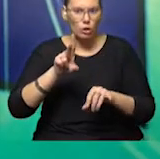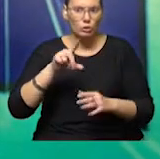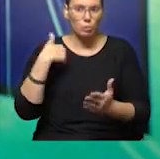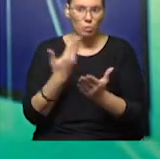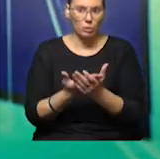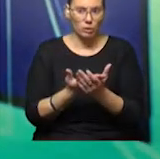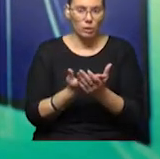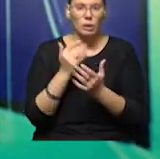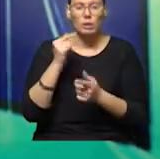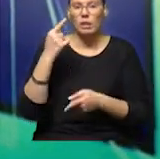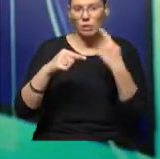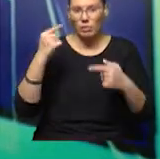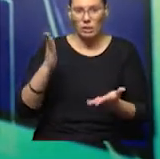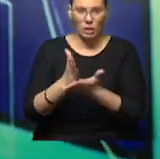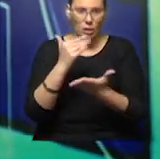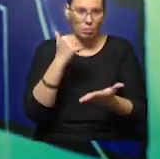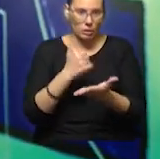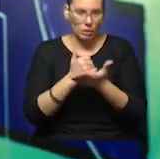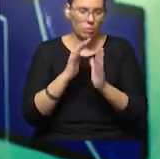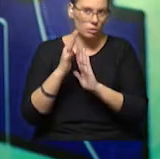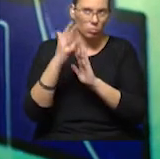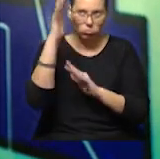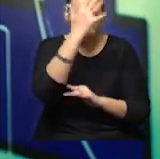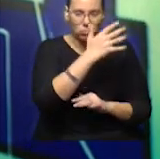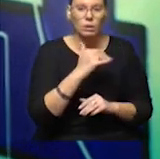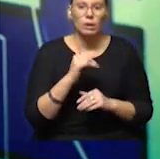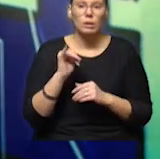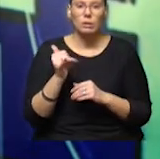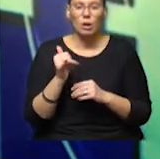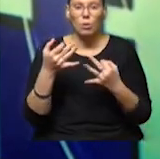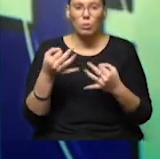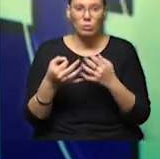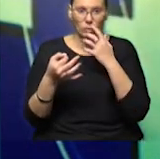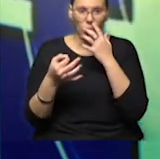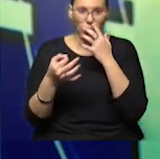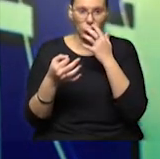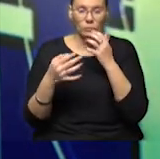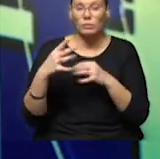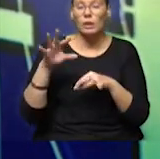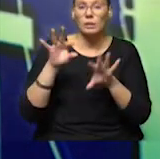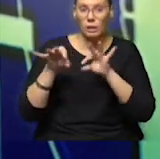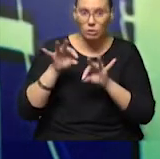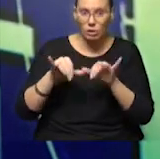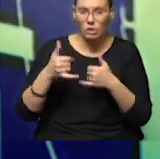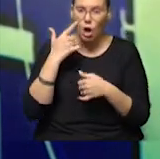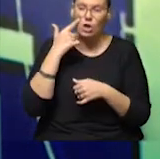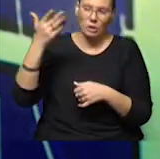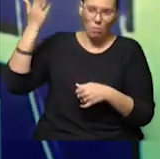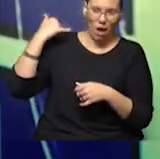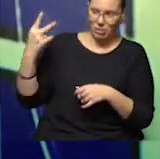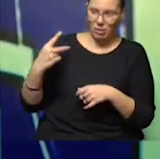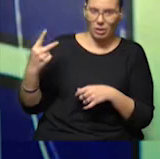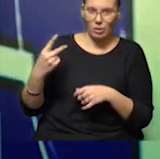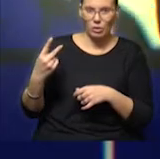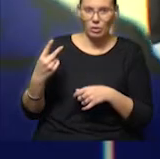seleccionadas, sí, ¿no? Sí, sí, de varios departamentos del interior. Sí. Sí, y justo en realidad habíamos quedado seleccionados. Ya nos conocíamos de antes